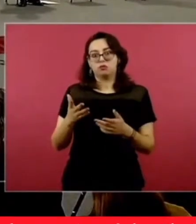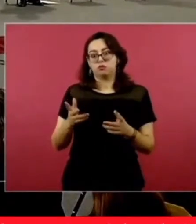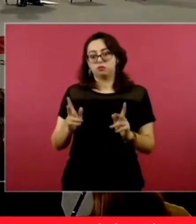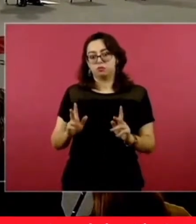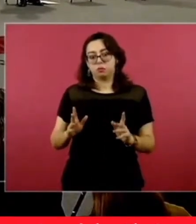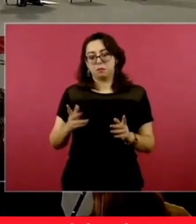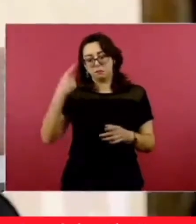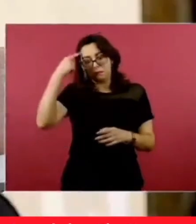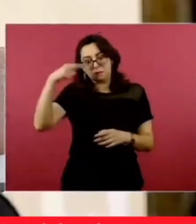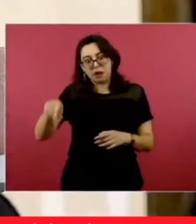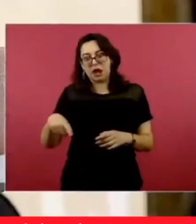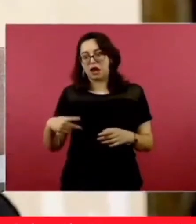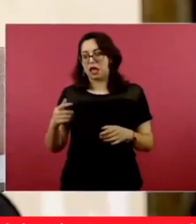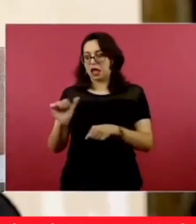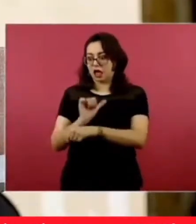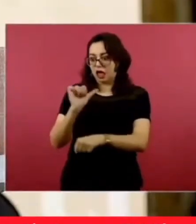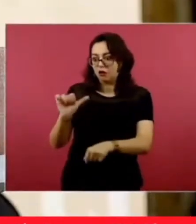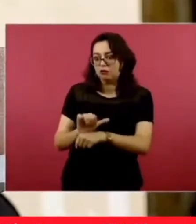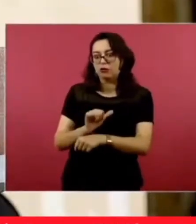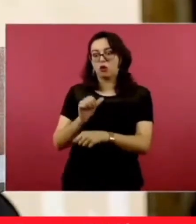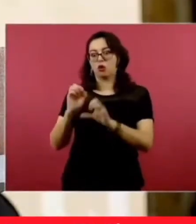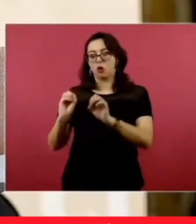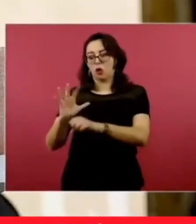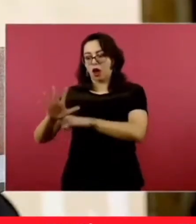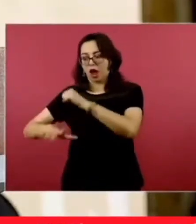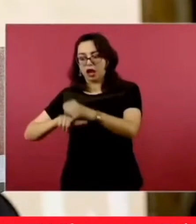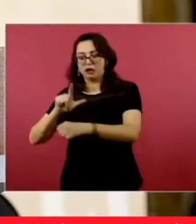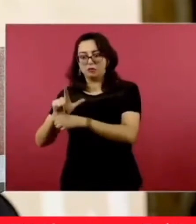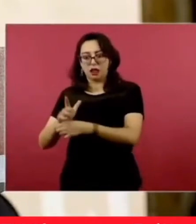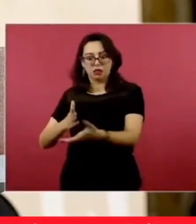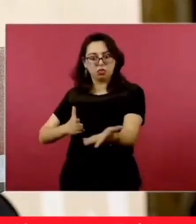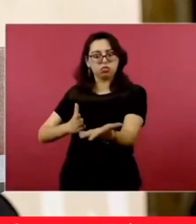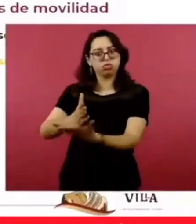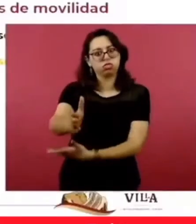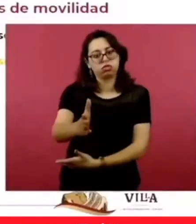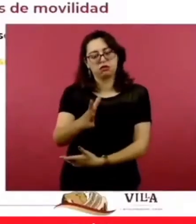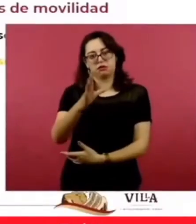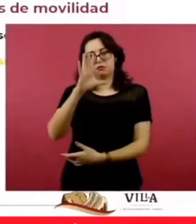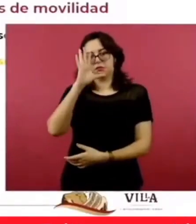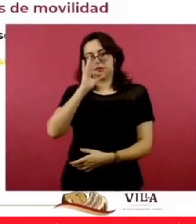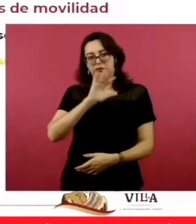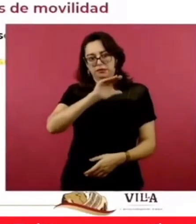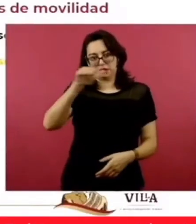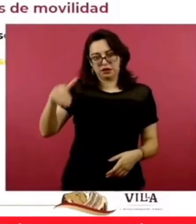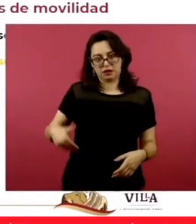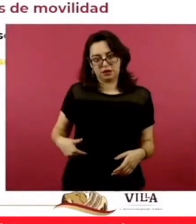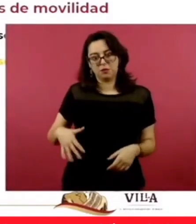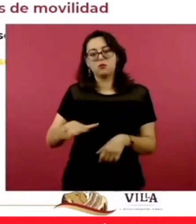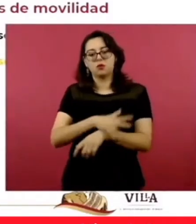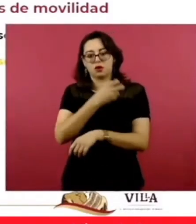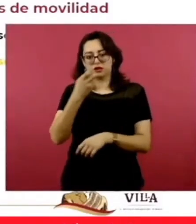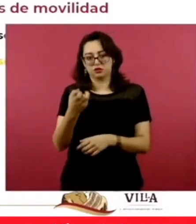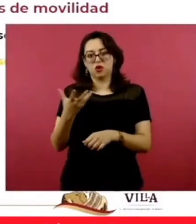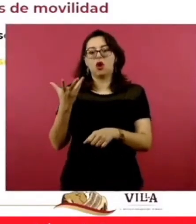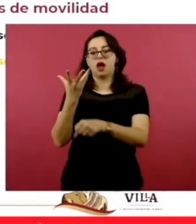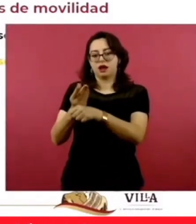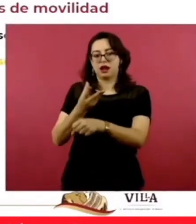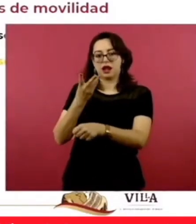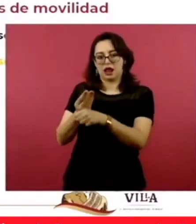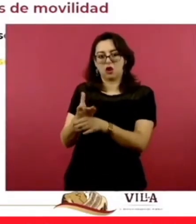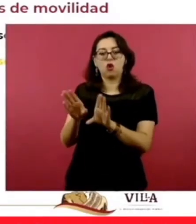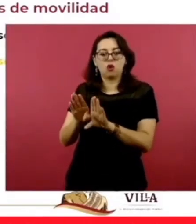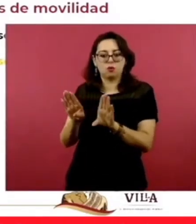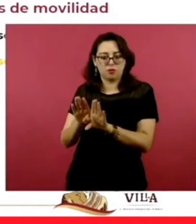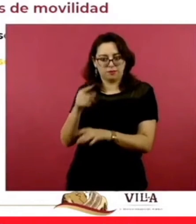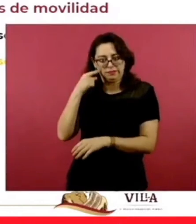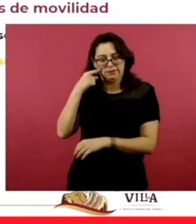pasos vehiculares que están marcados con las líneas negras a lo largo del trayecto y 9 pasos peatonales.